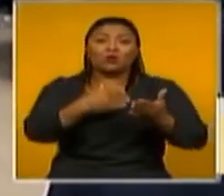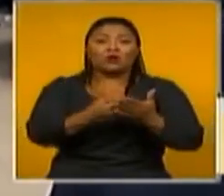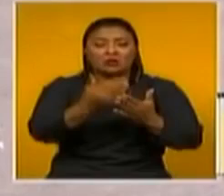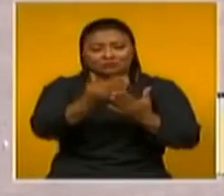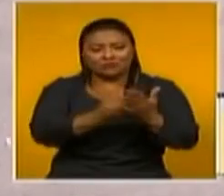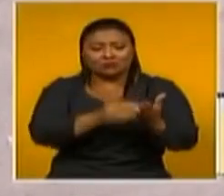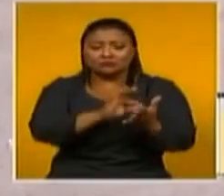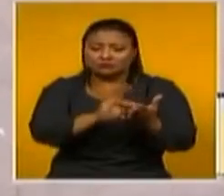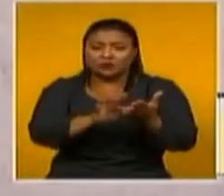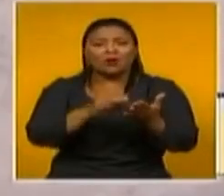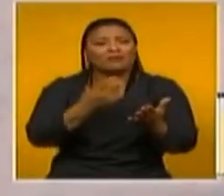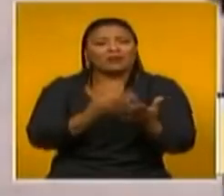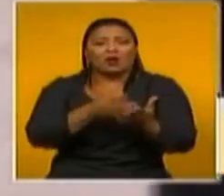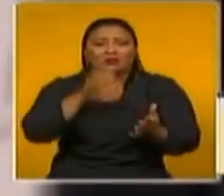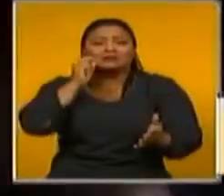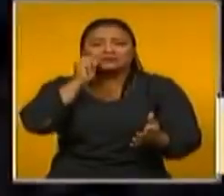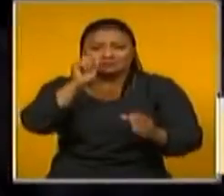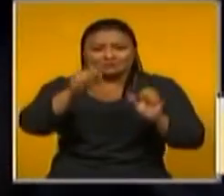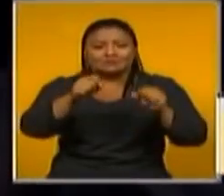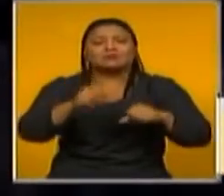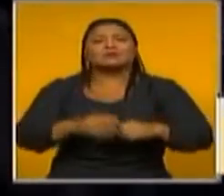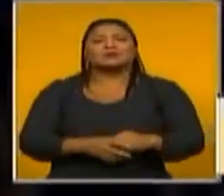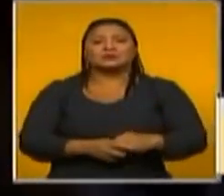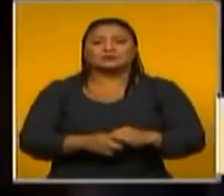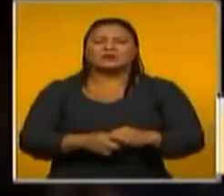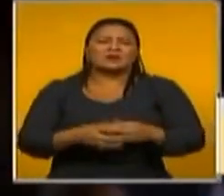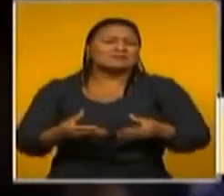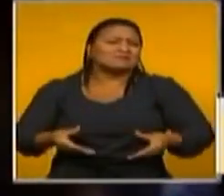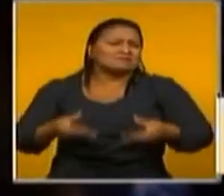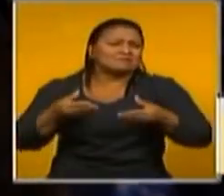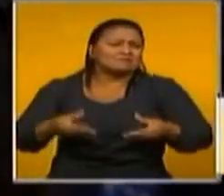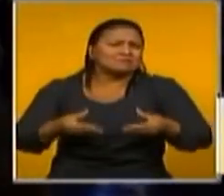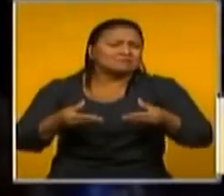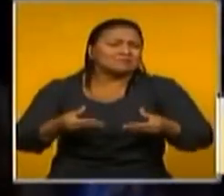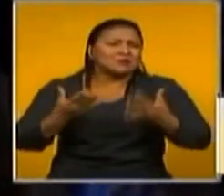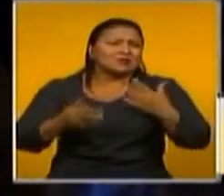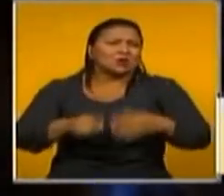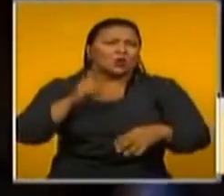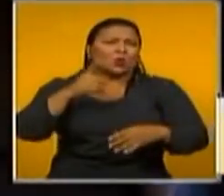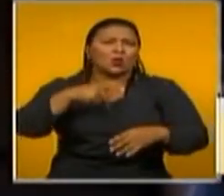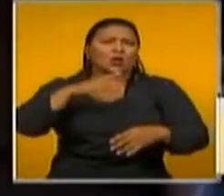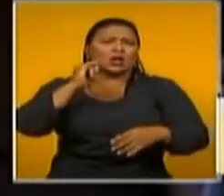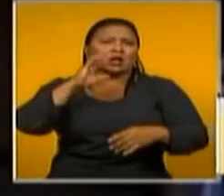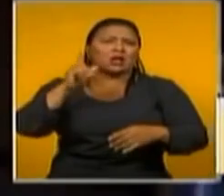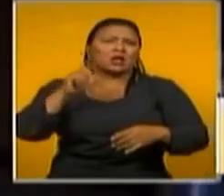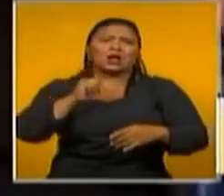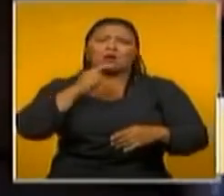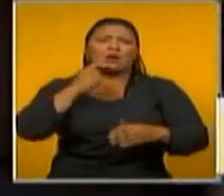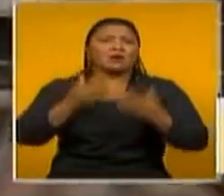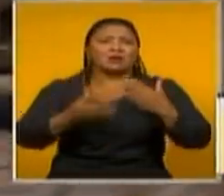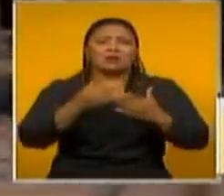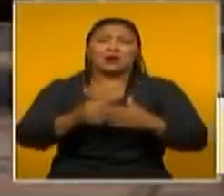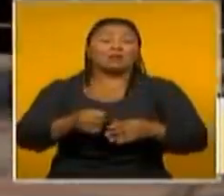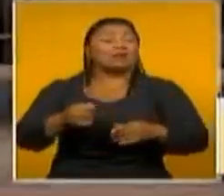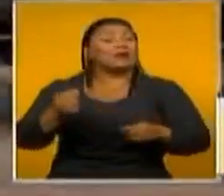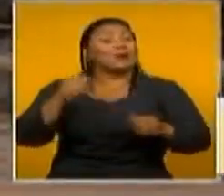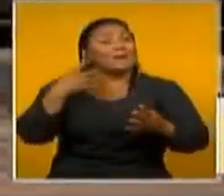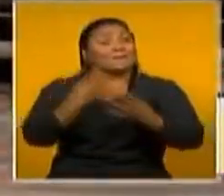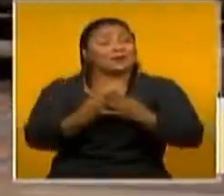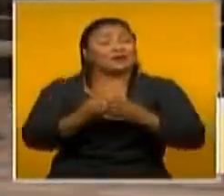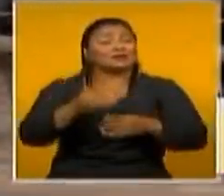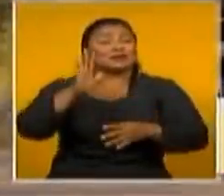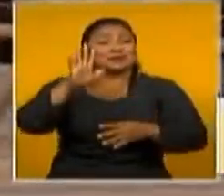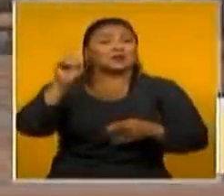preliminar de campo dio positivo, como ya indiqué, a marihuana. El peso superaría un kilo. Una pena de 5 a 7 años se enfrentaría a la